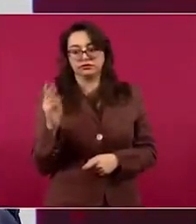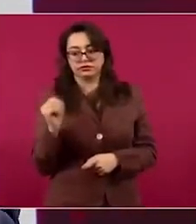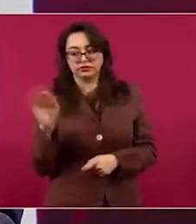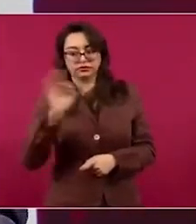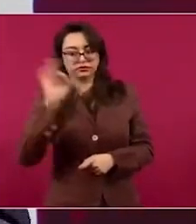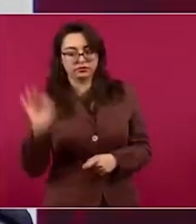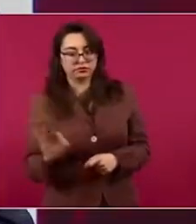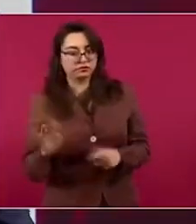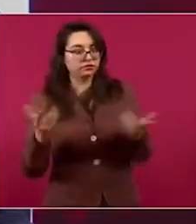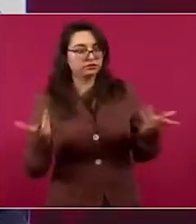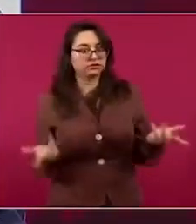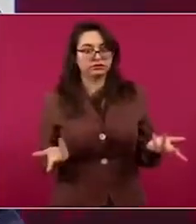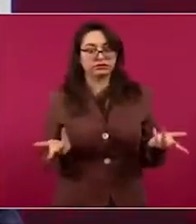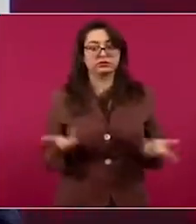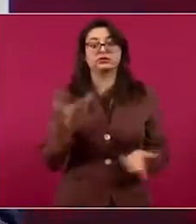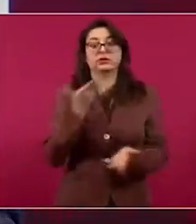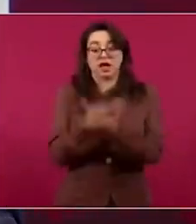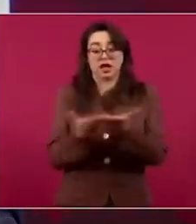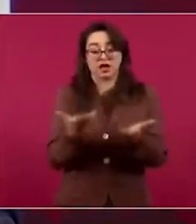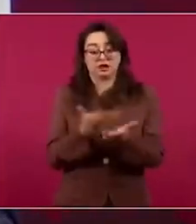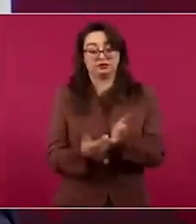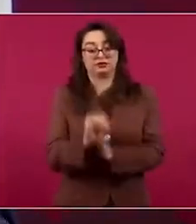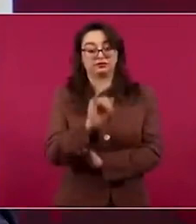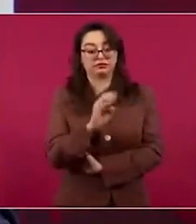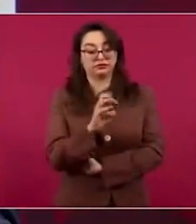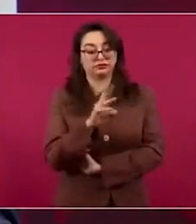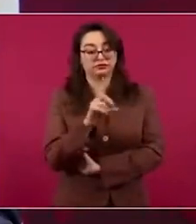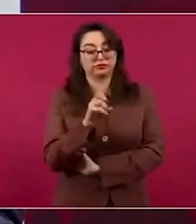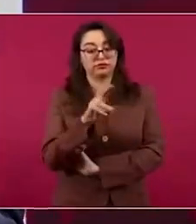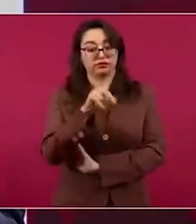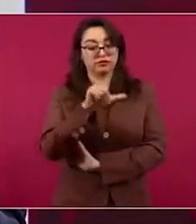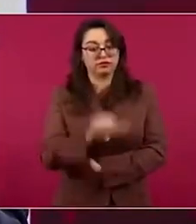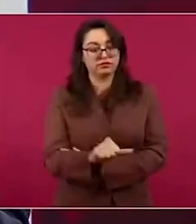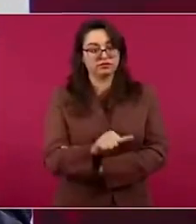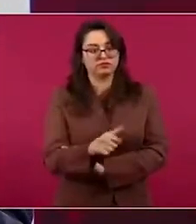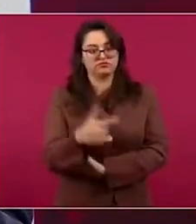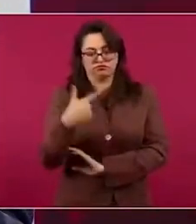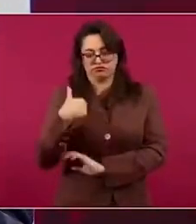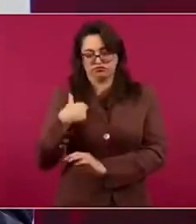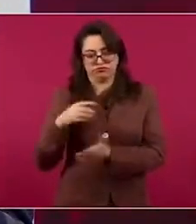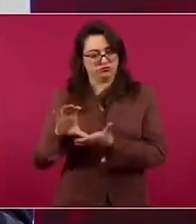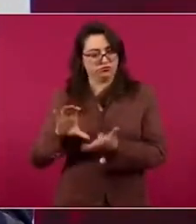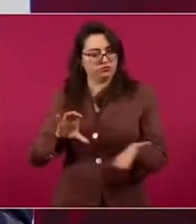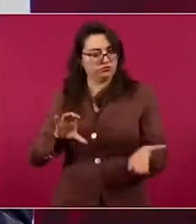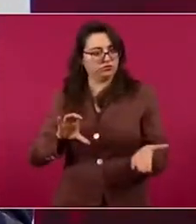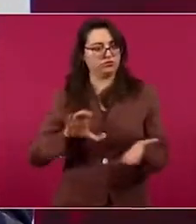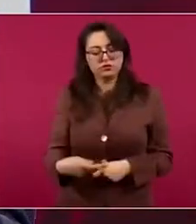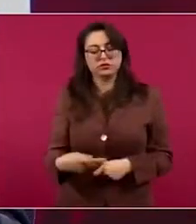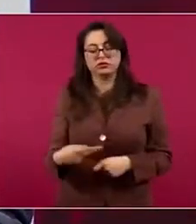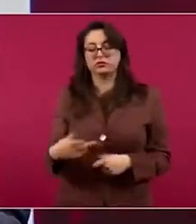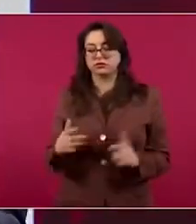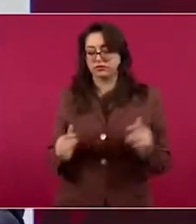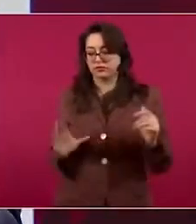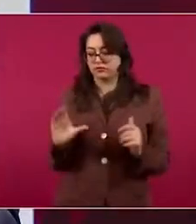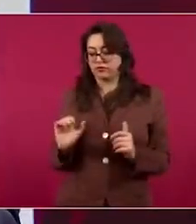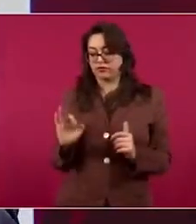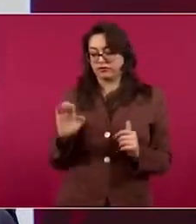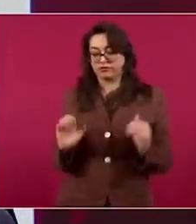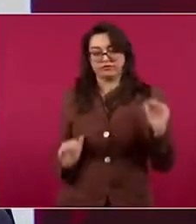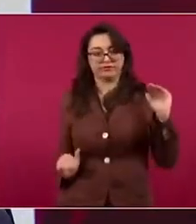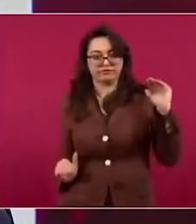ese 39 se convierte en 55. Por eso hablo de nacionalización. Y